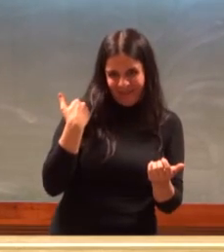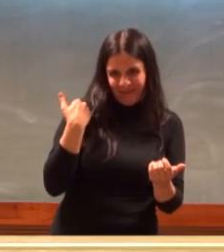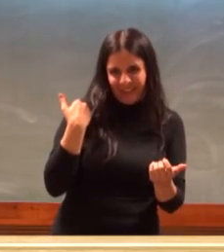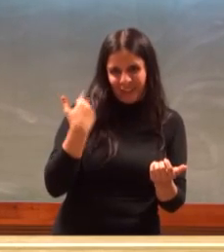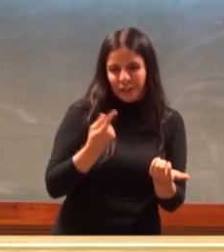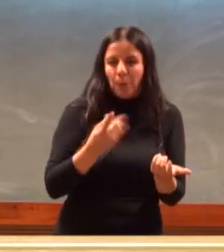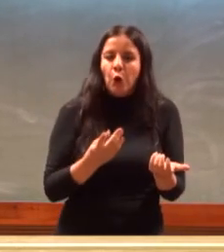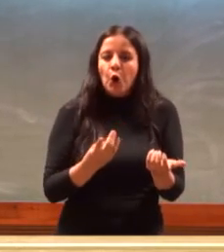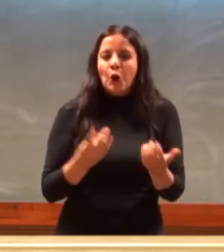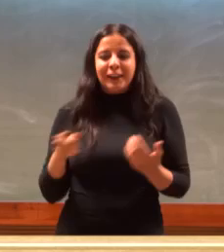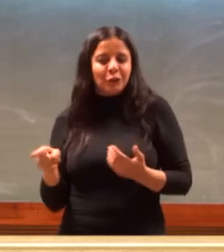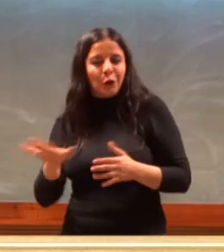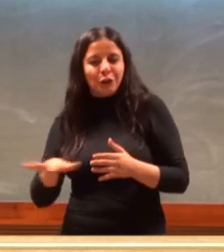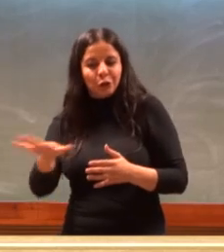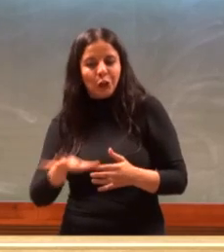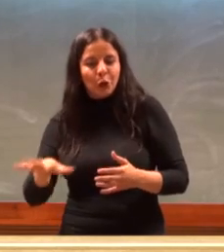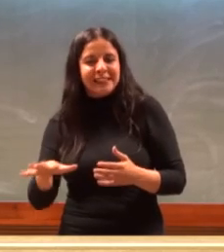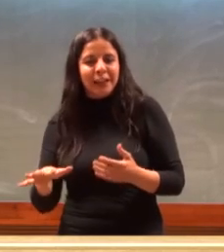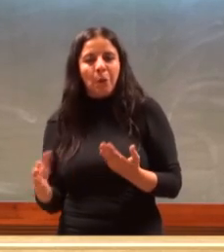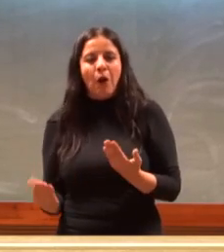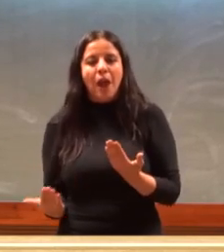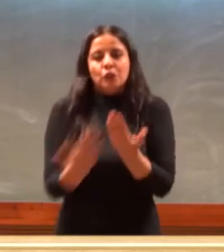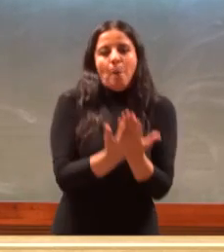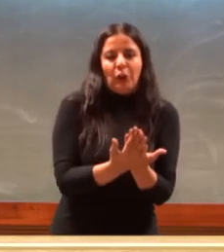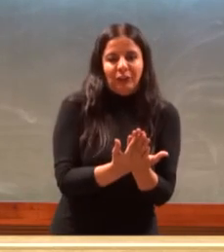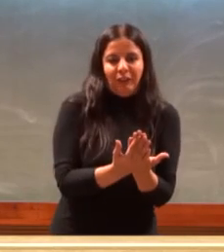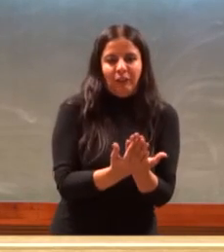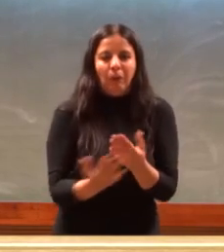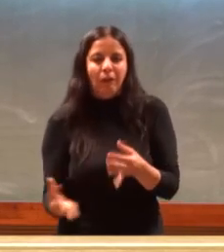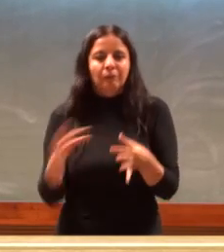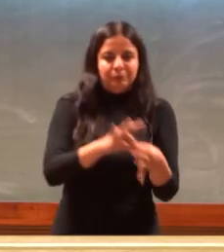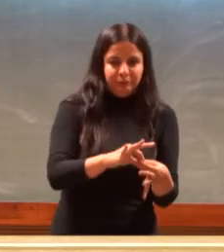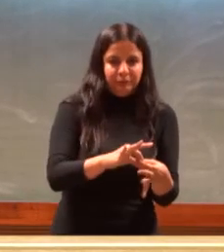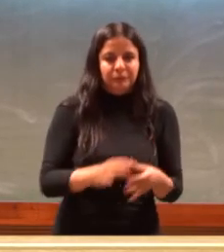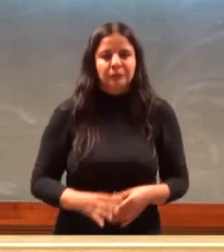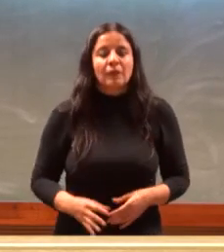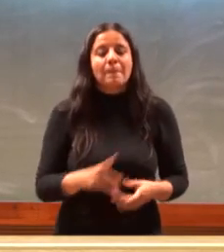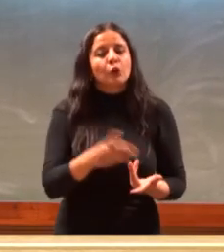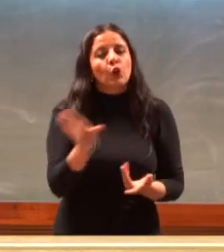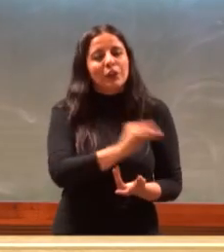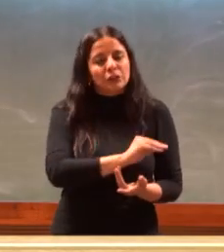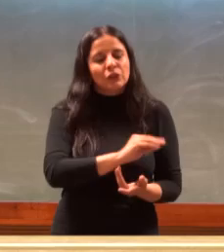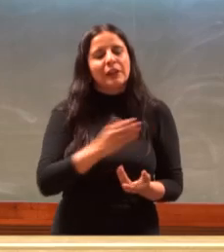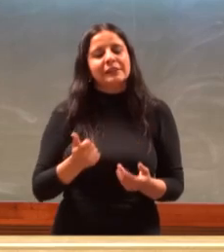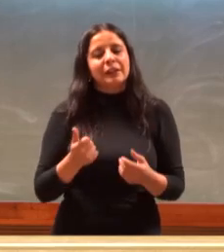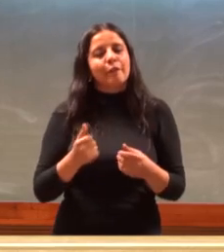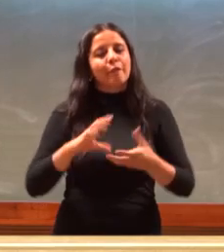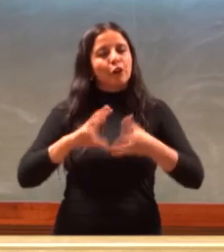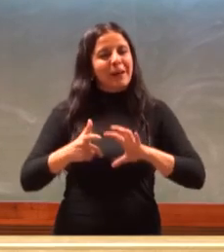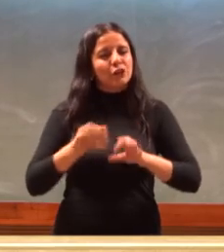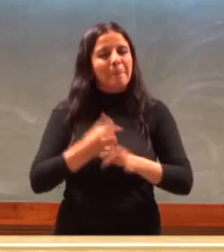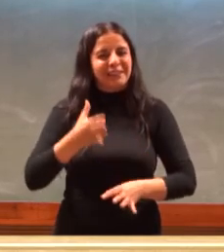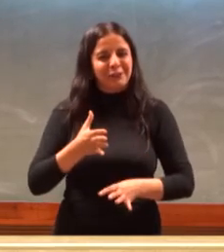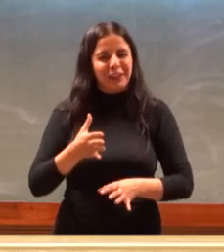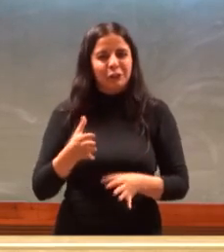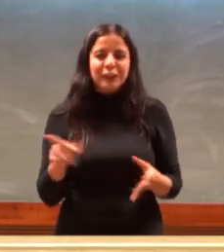y a su vez se va a complementar con una oferta que estamos planteando para de formación específica entonces digo esto